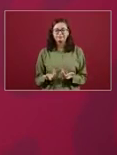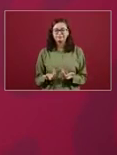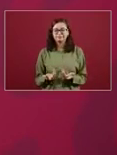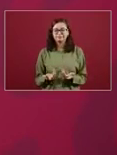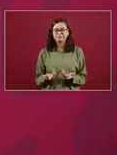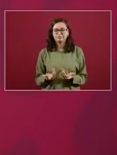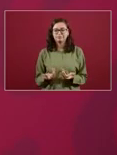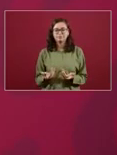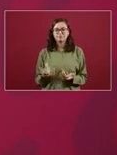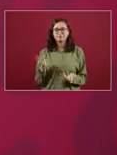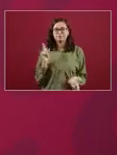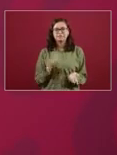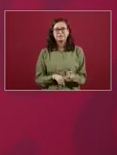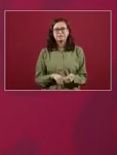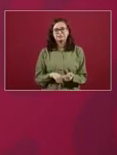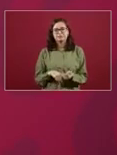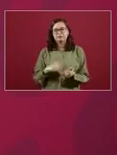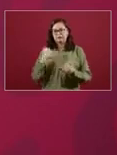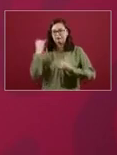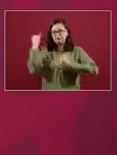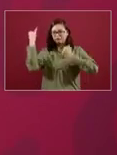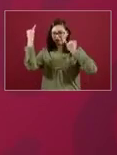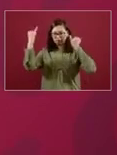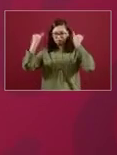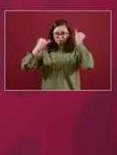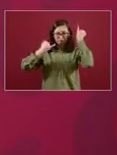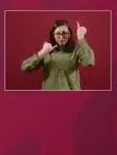claro, que se presta a muchas